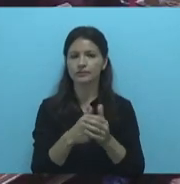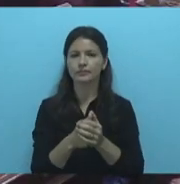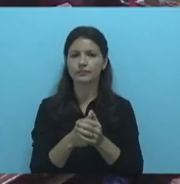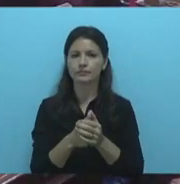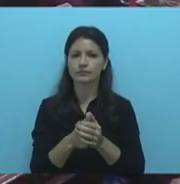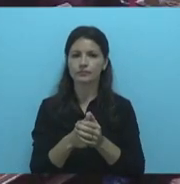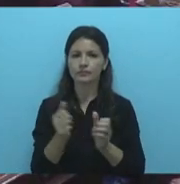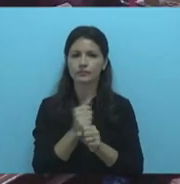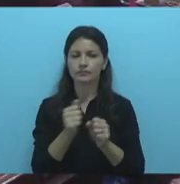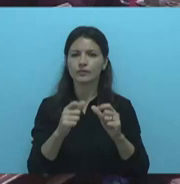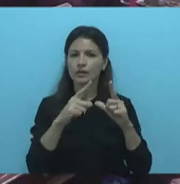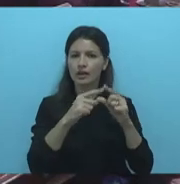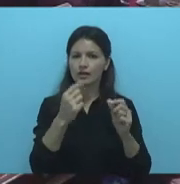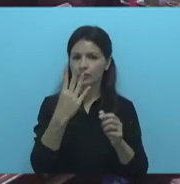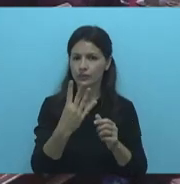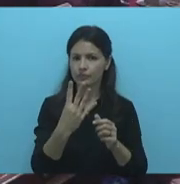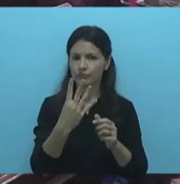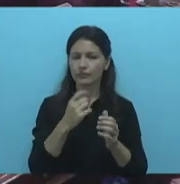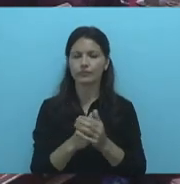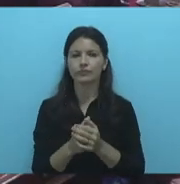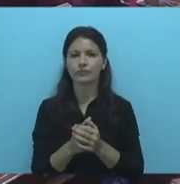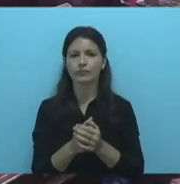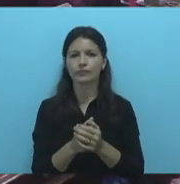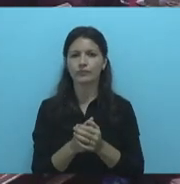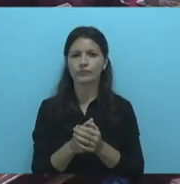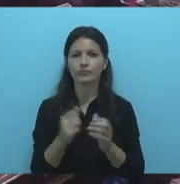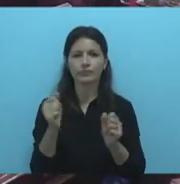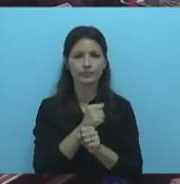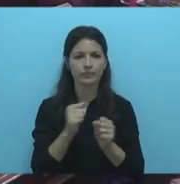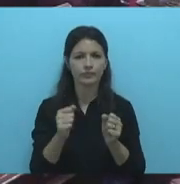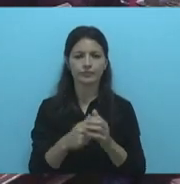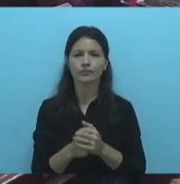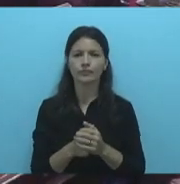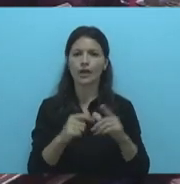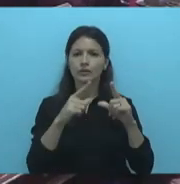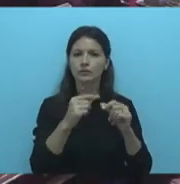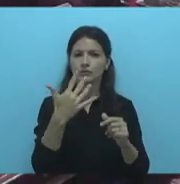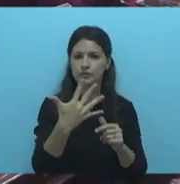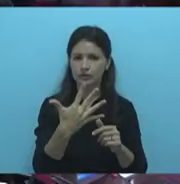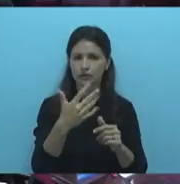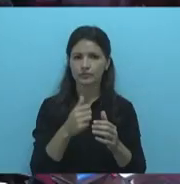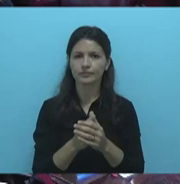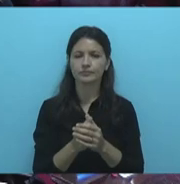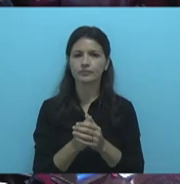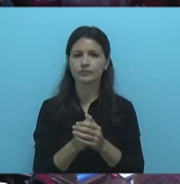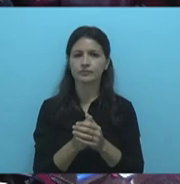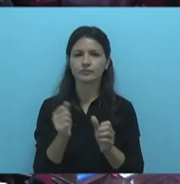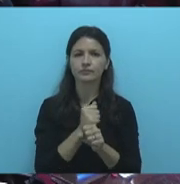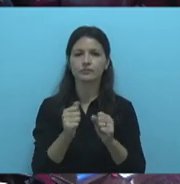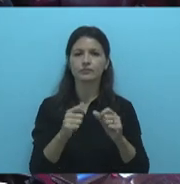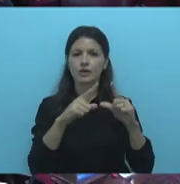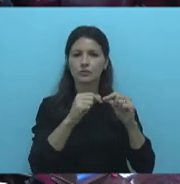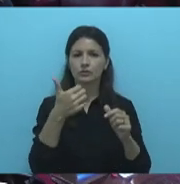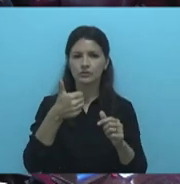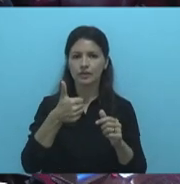3, aprobado. Artículo 4, aprobado. Artículo 5,